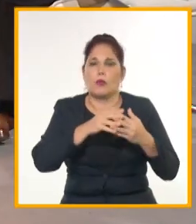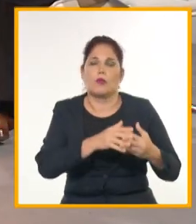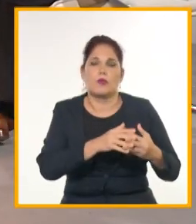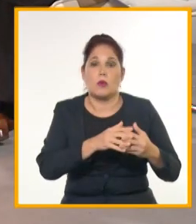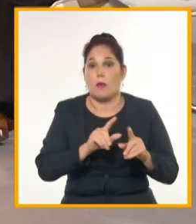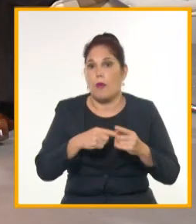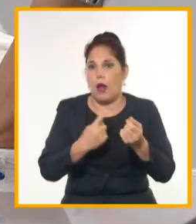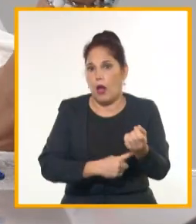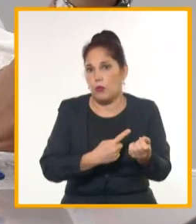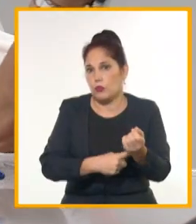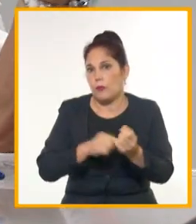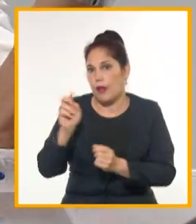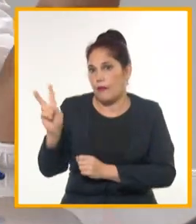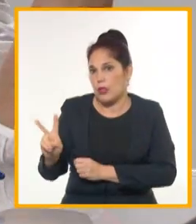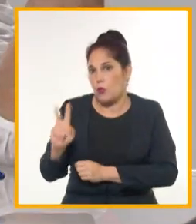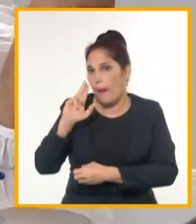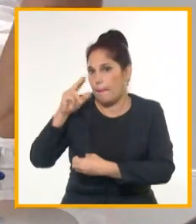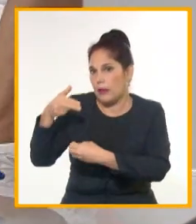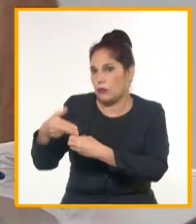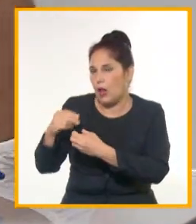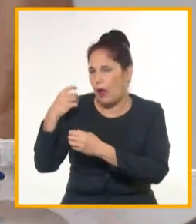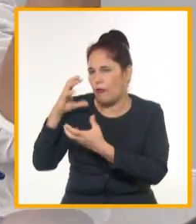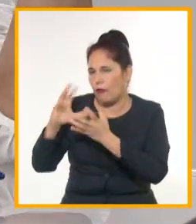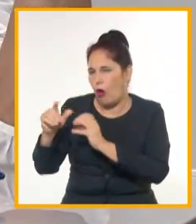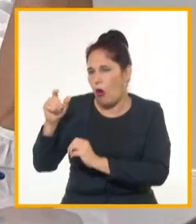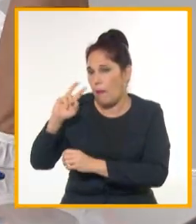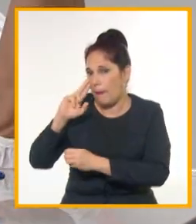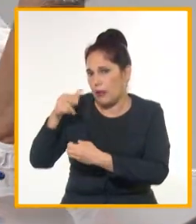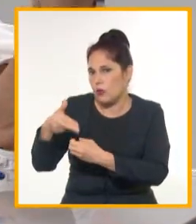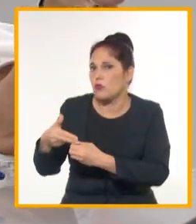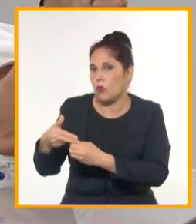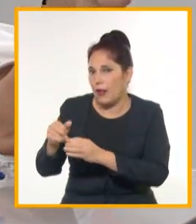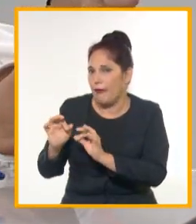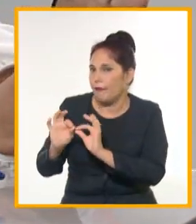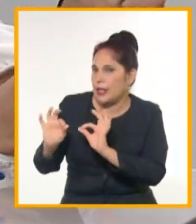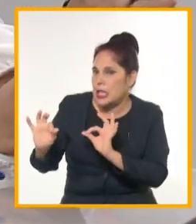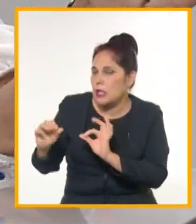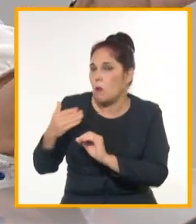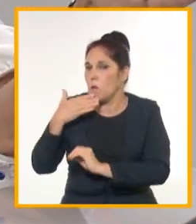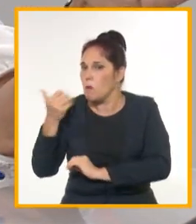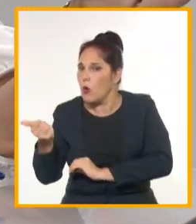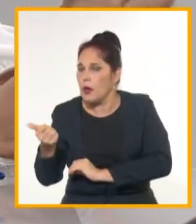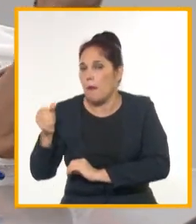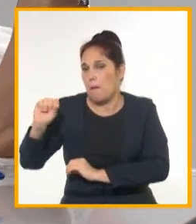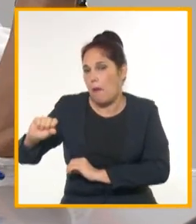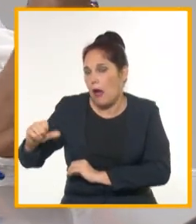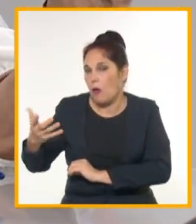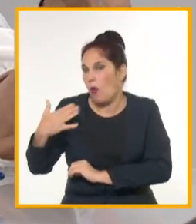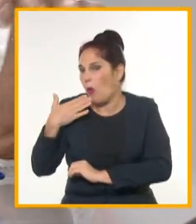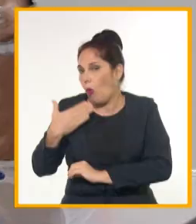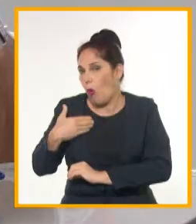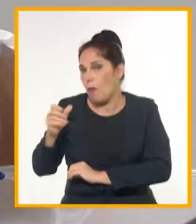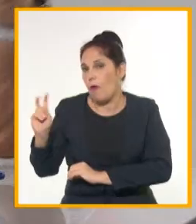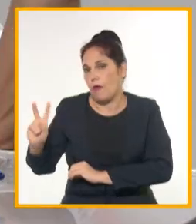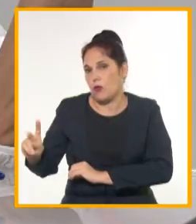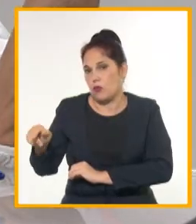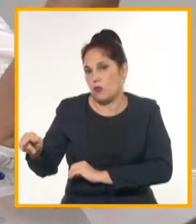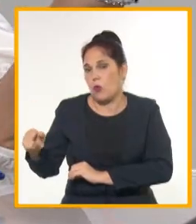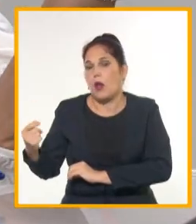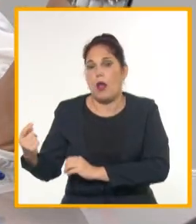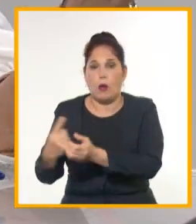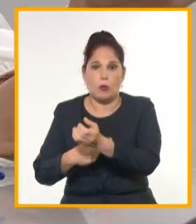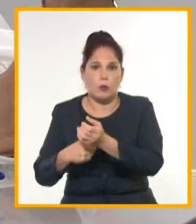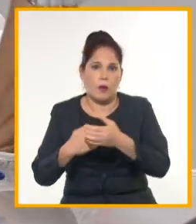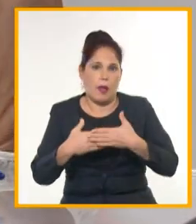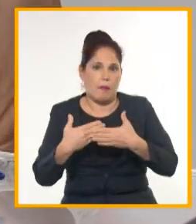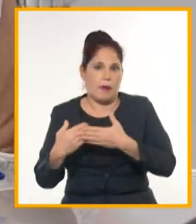que reabrió el envío de petróleo venezolano a Estados Unidos desde el año 2019, pero no fue la